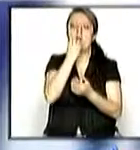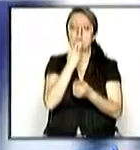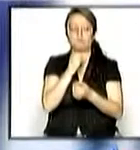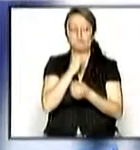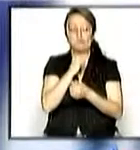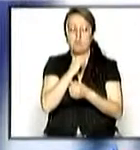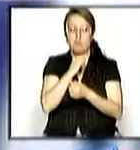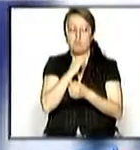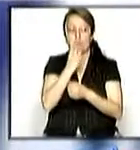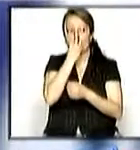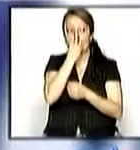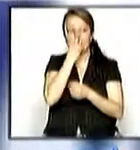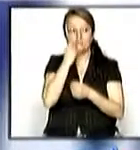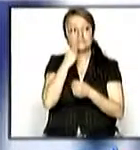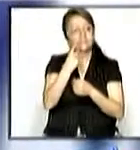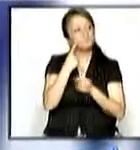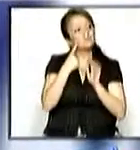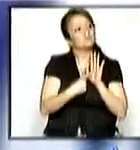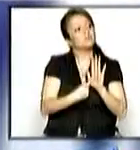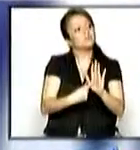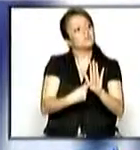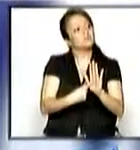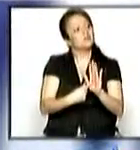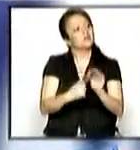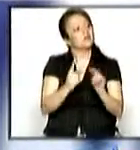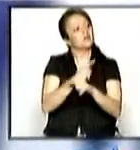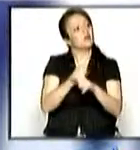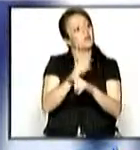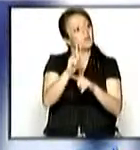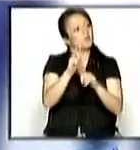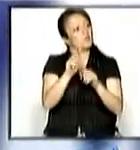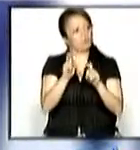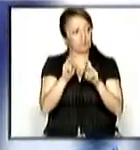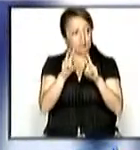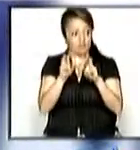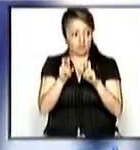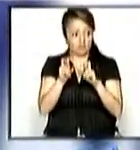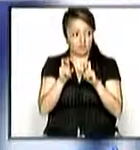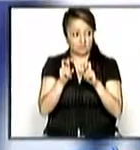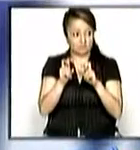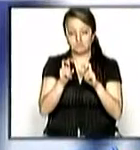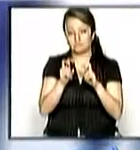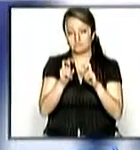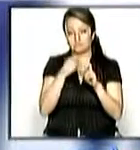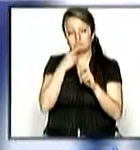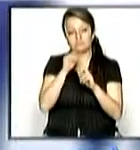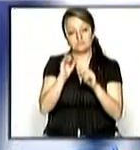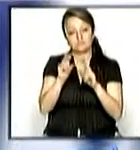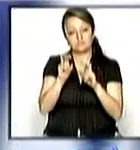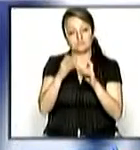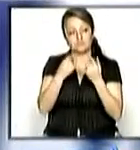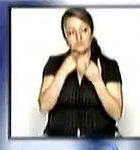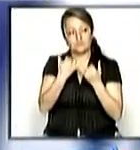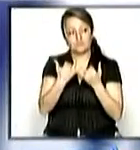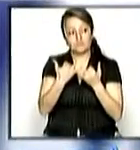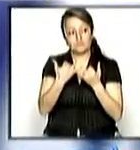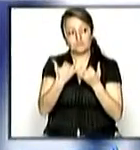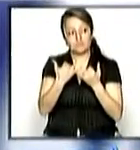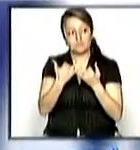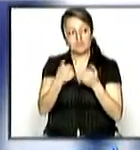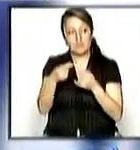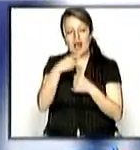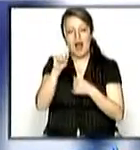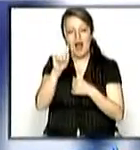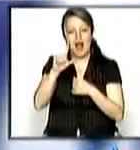Estas imágenes, voy a cambiar un poquito aquí el tema, hablamos sobre ese efecto que yo estaba hablando del galvanismo